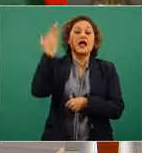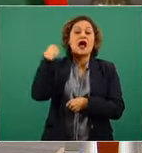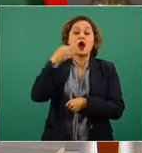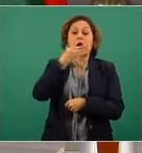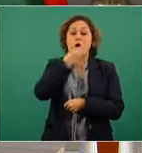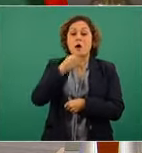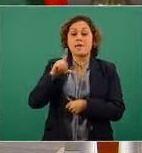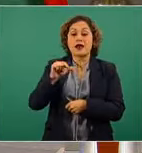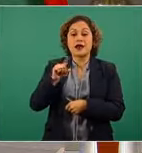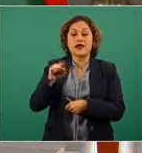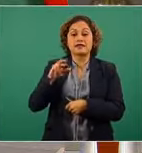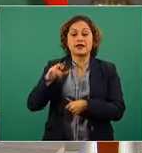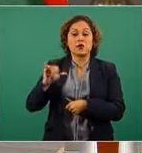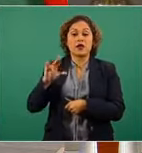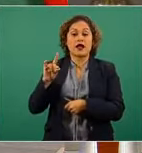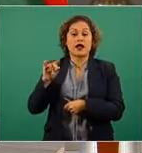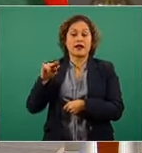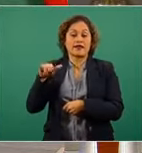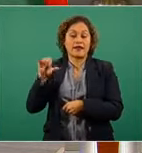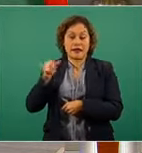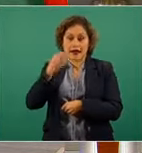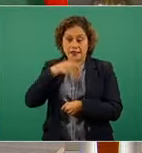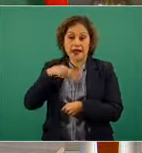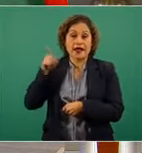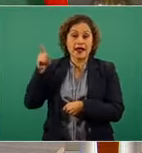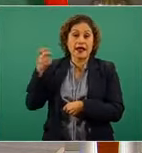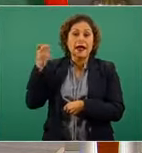nacionalizar nuestro petróleo.